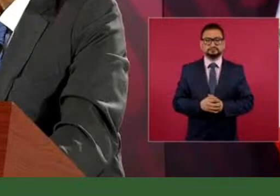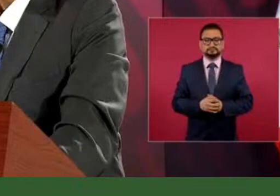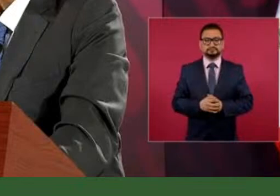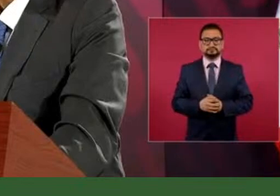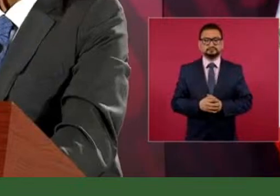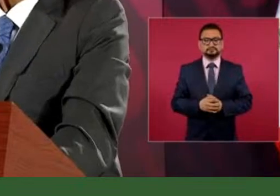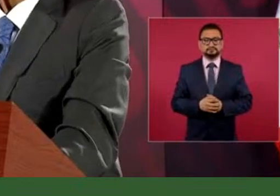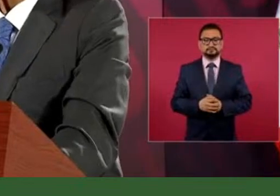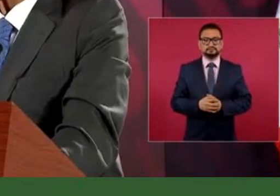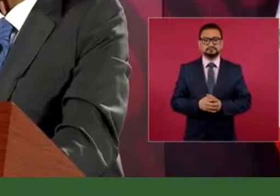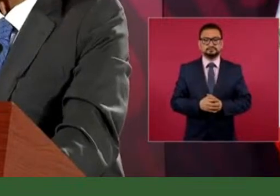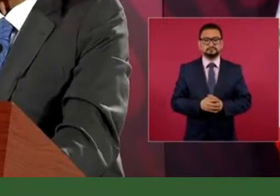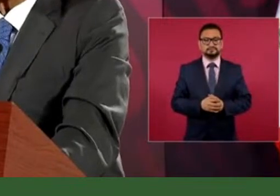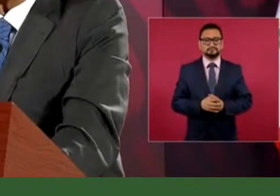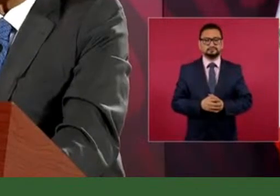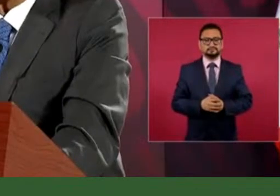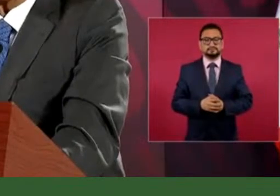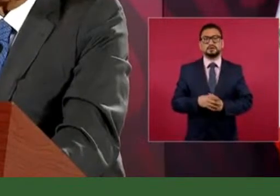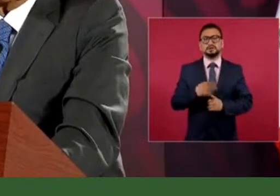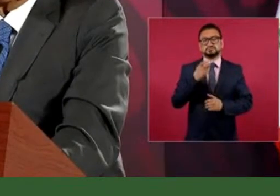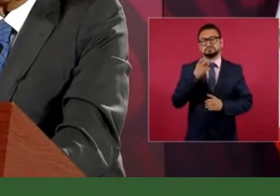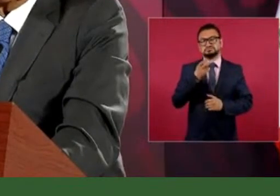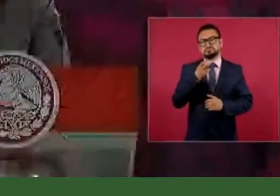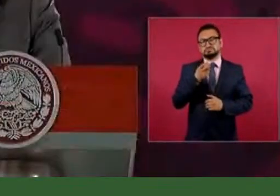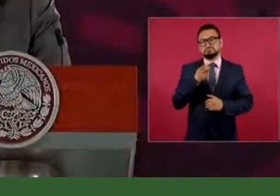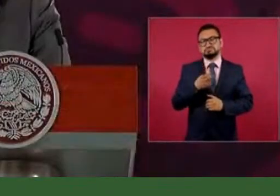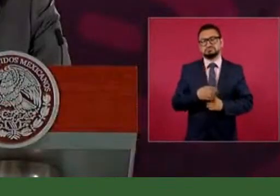Por eso,